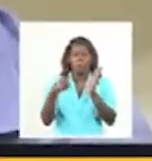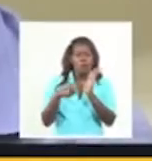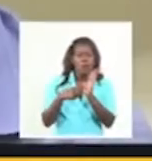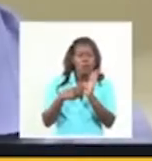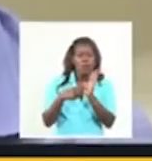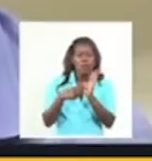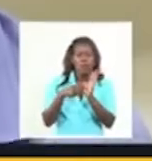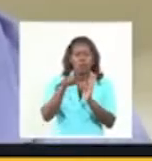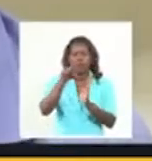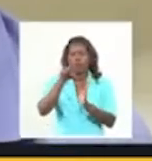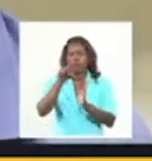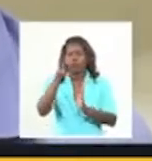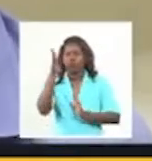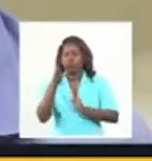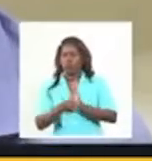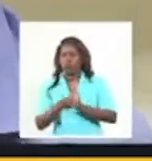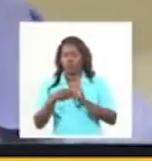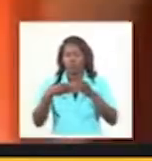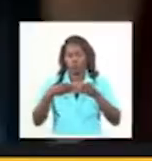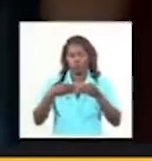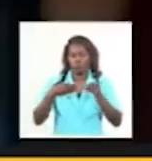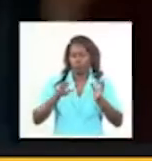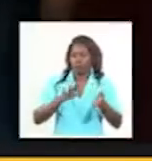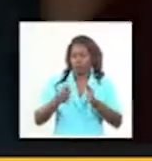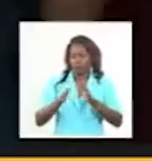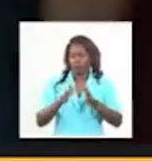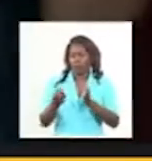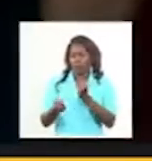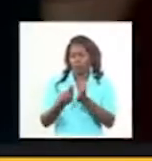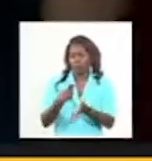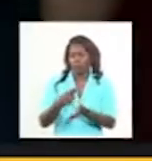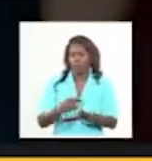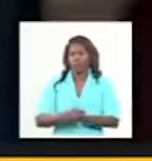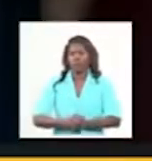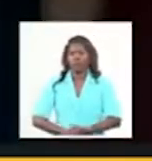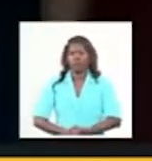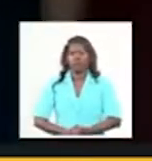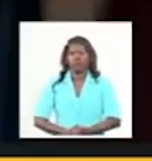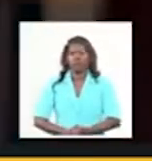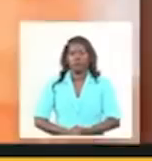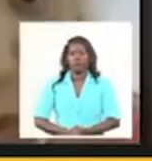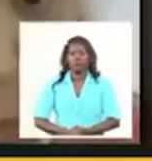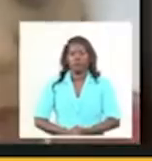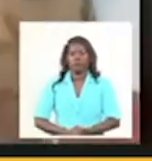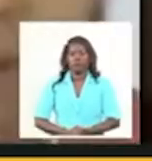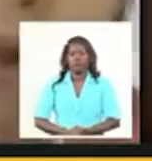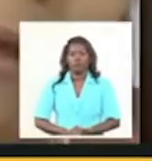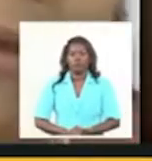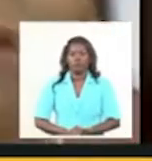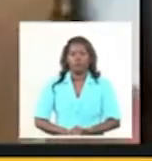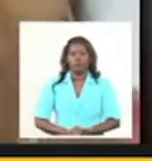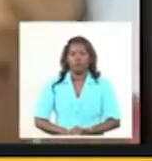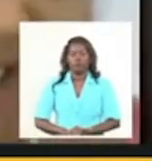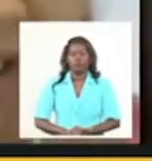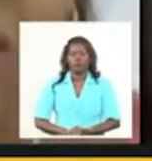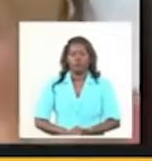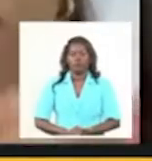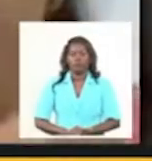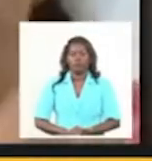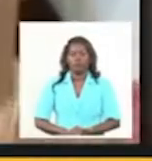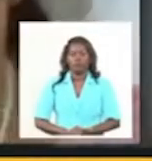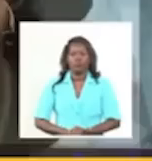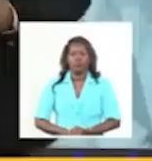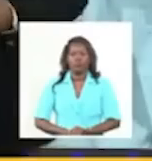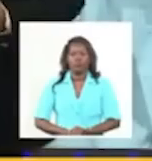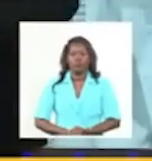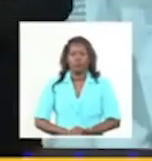Usted está viendo cómo la dictadura cubana demuestra públicamente la